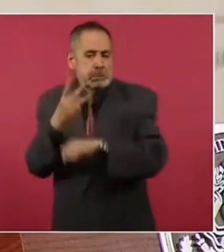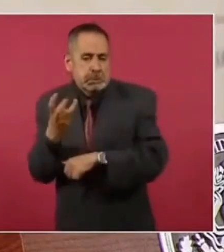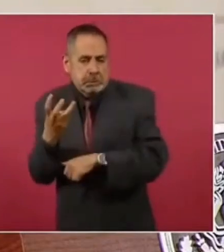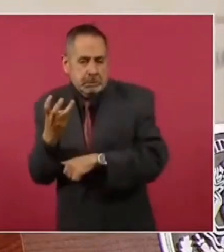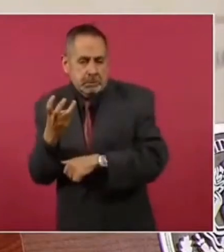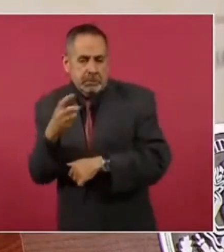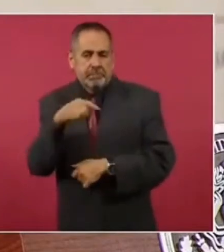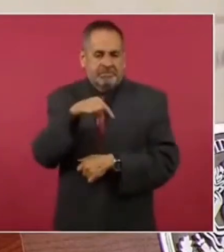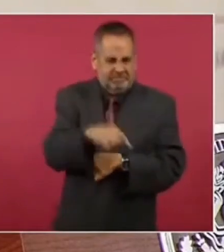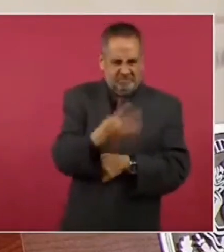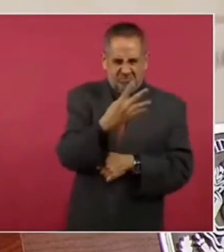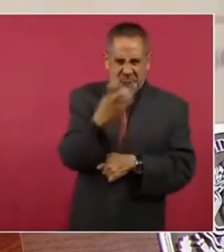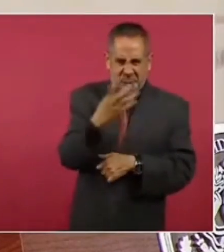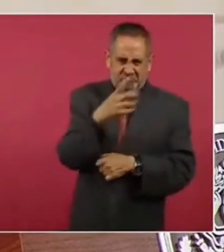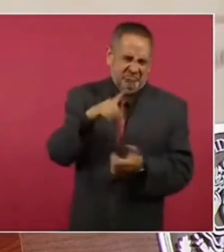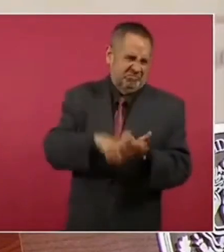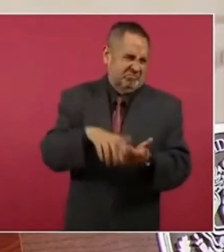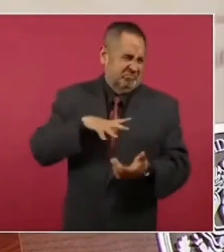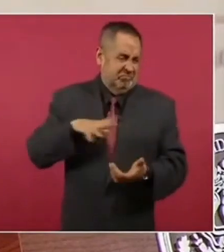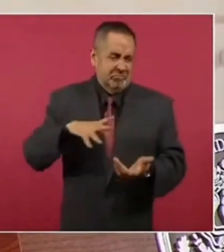¿había o no había civilización?